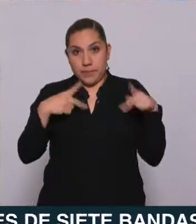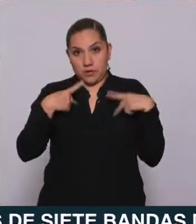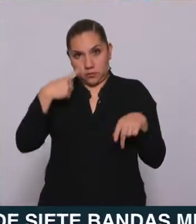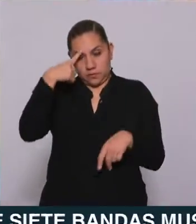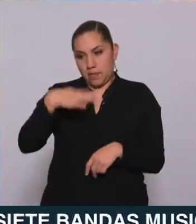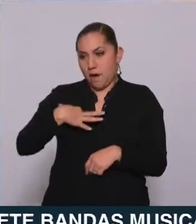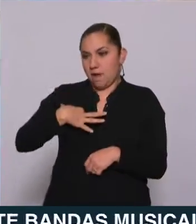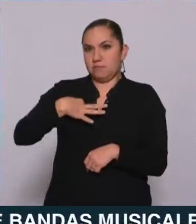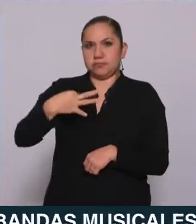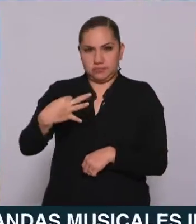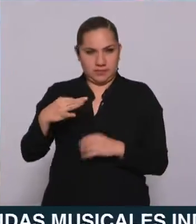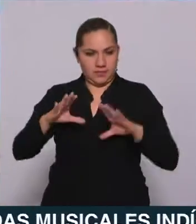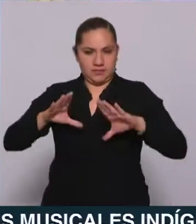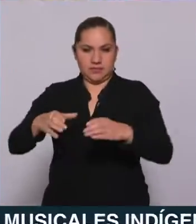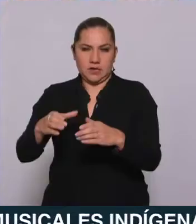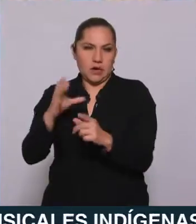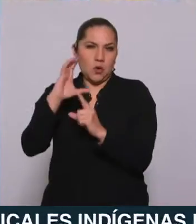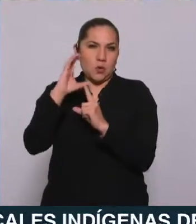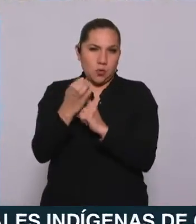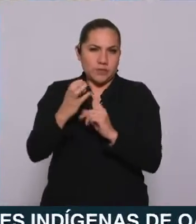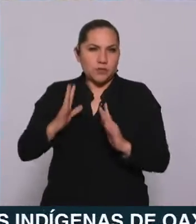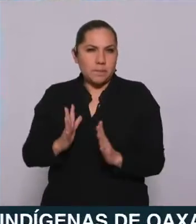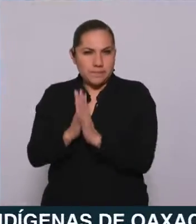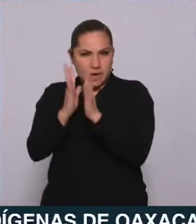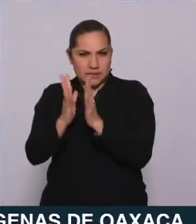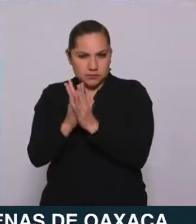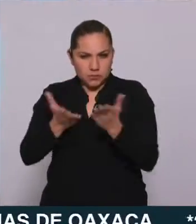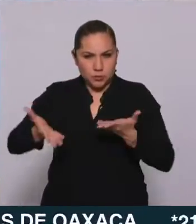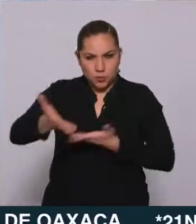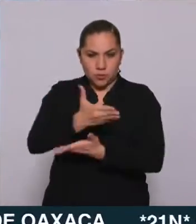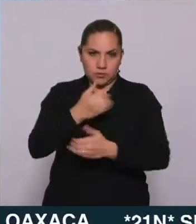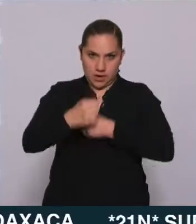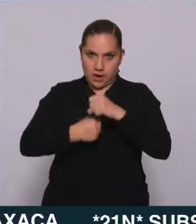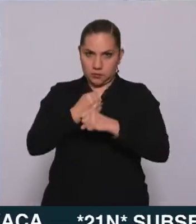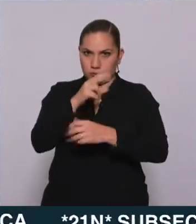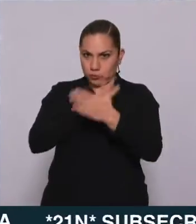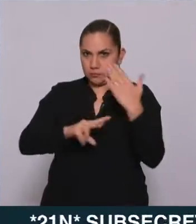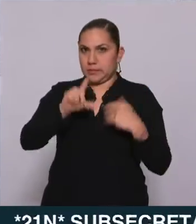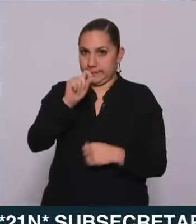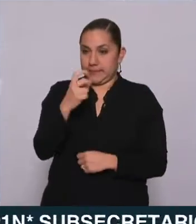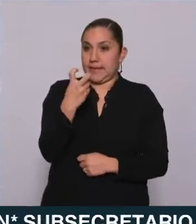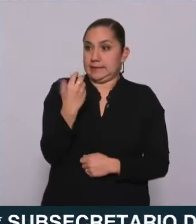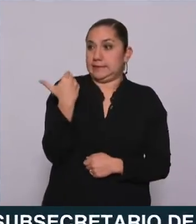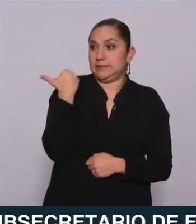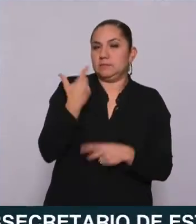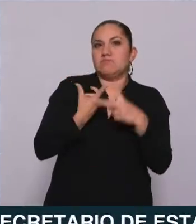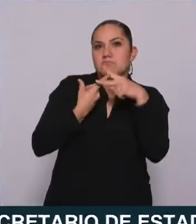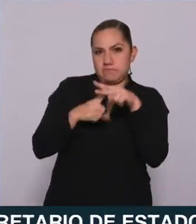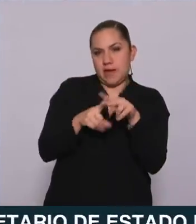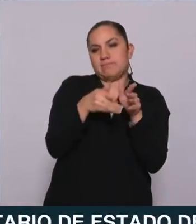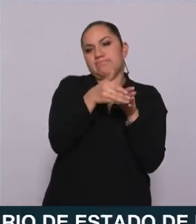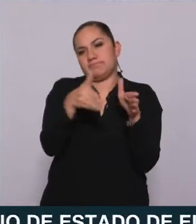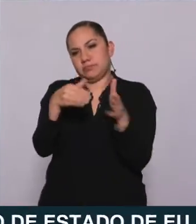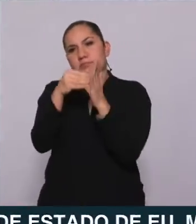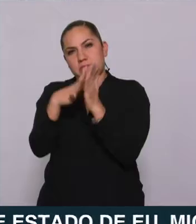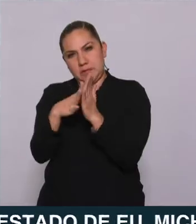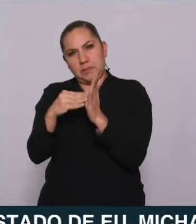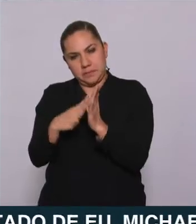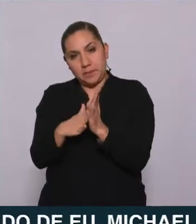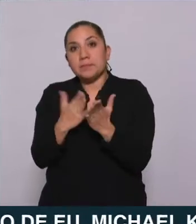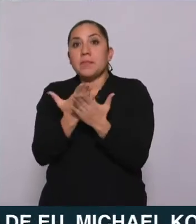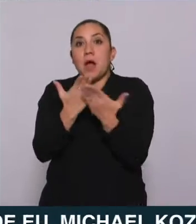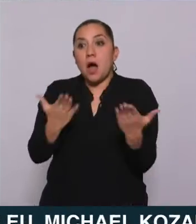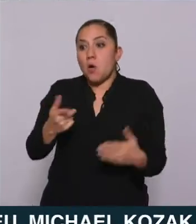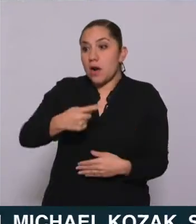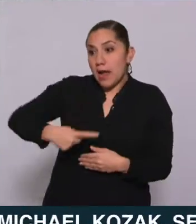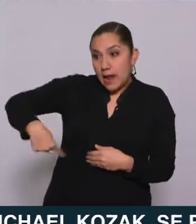las comisiones de participación comunitaria 2020, que ahora con la nueva ley de participación ciudadana representarán ante las autoridades